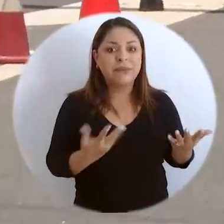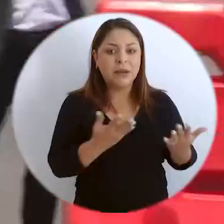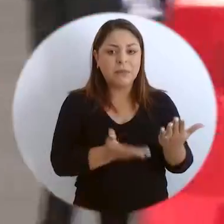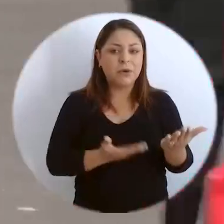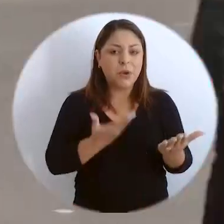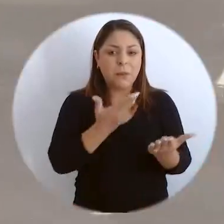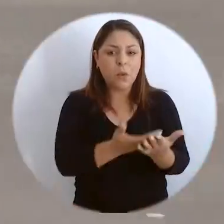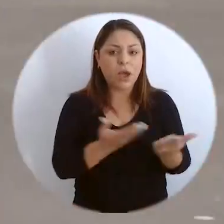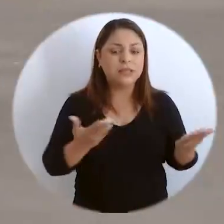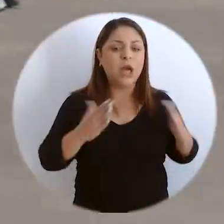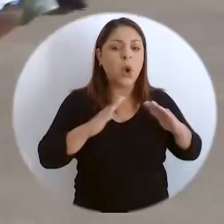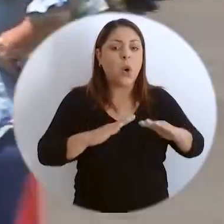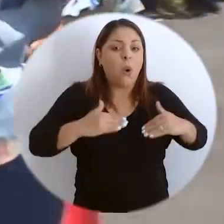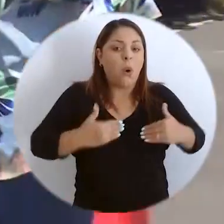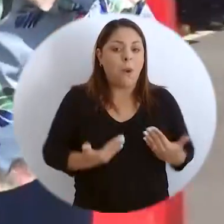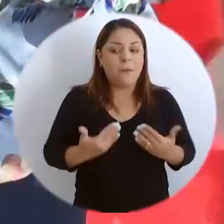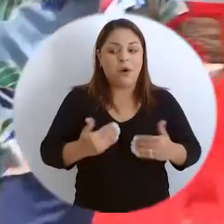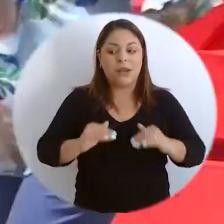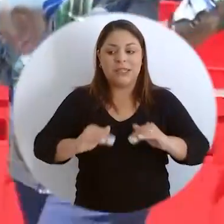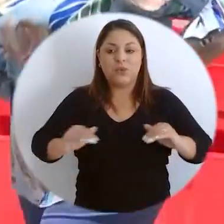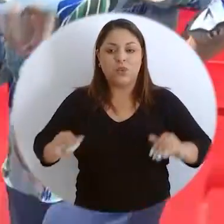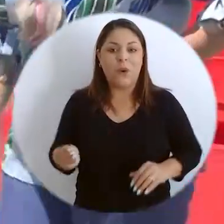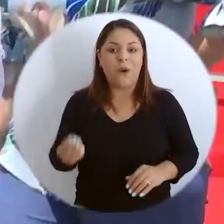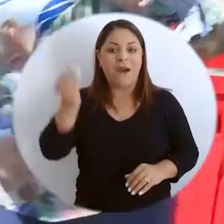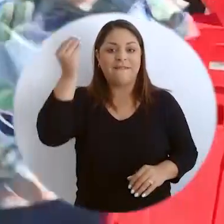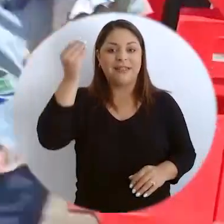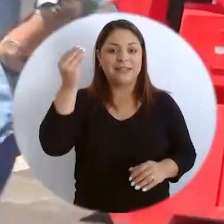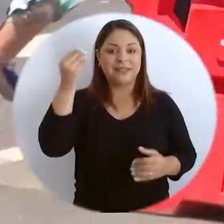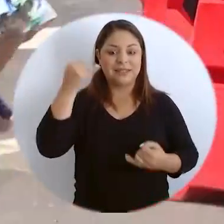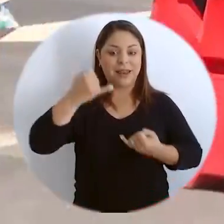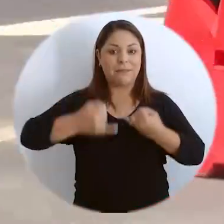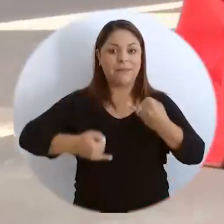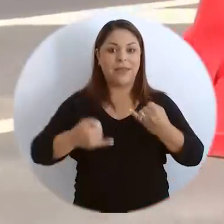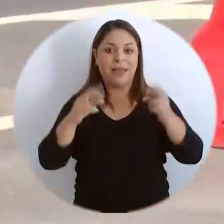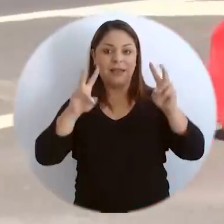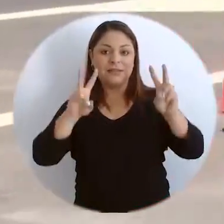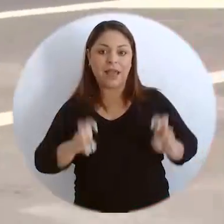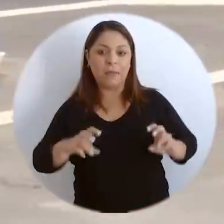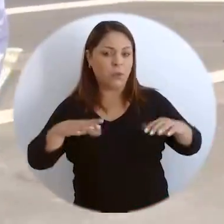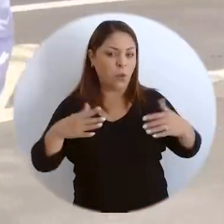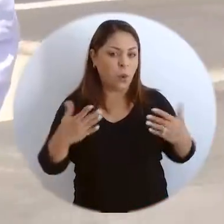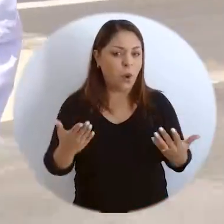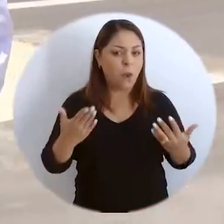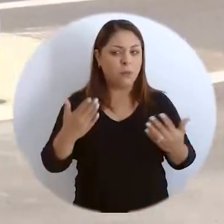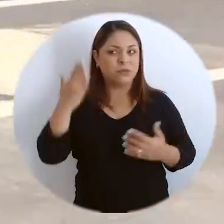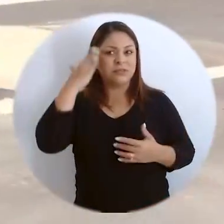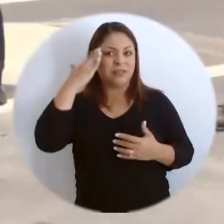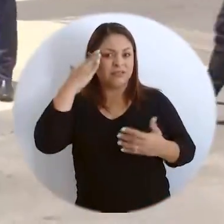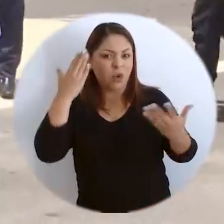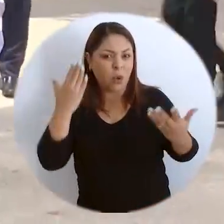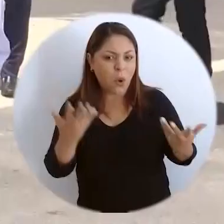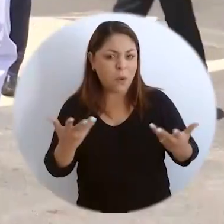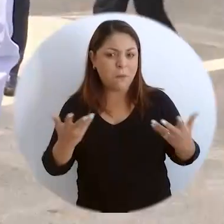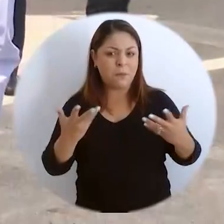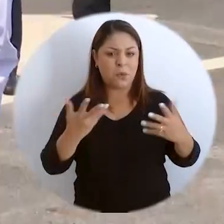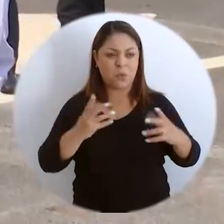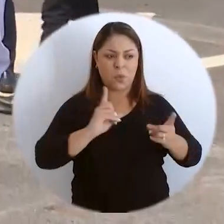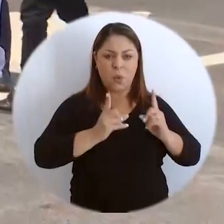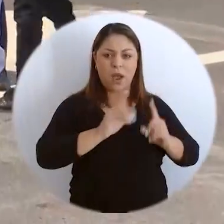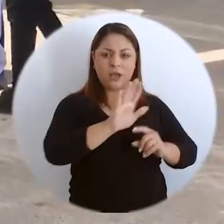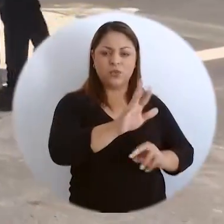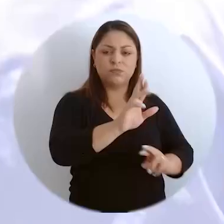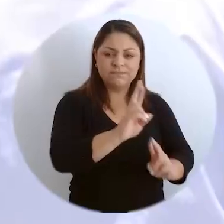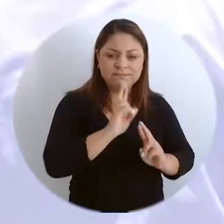salir nuestros jóvenes, adolescentes del colegio, si hay pruebas, si no hay pruebas, qué resultados van a dar. No tenemos